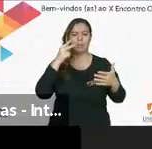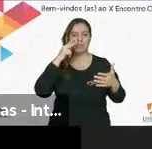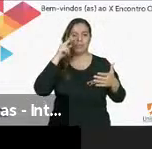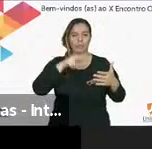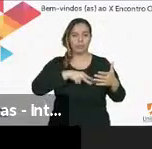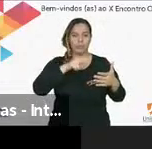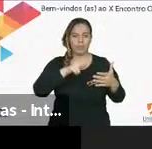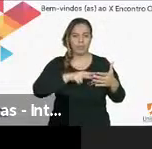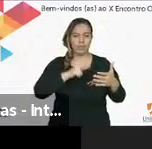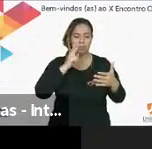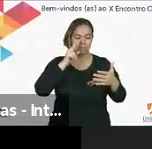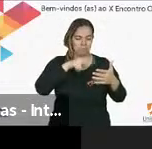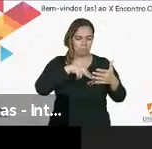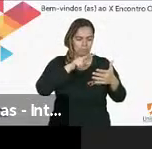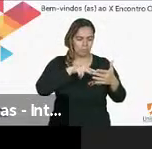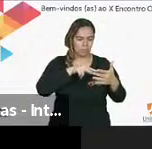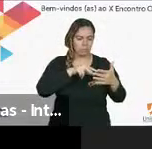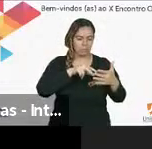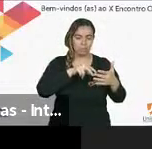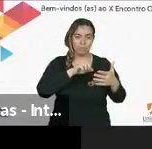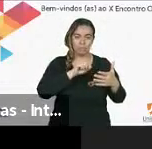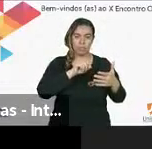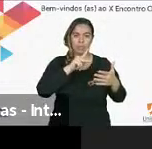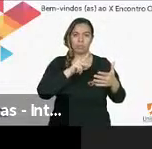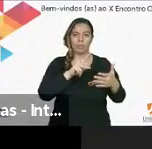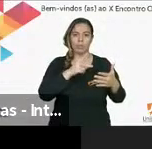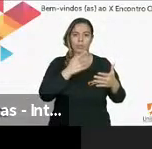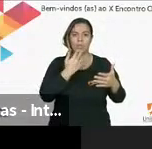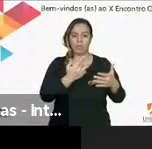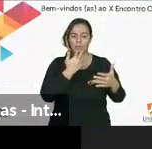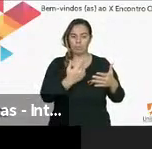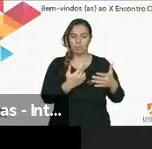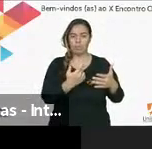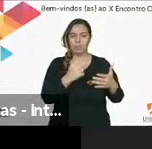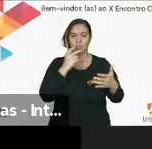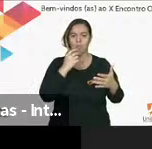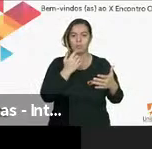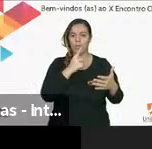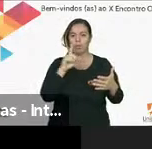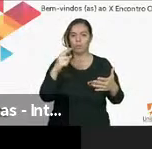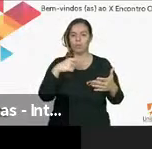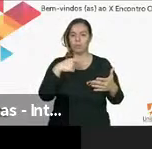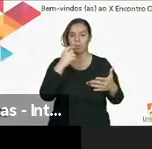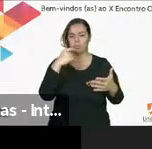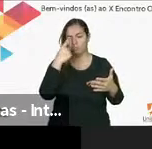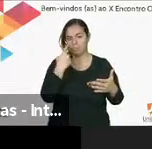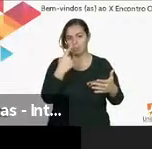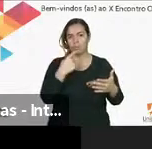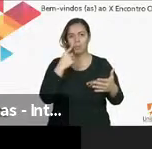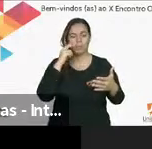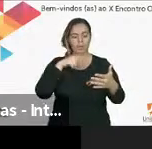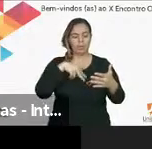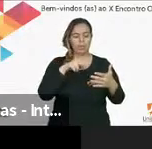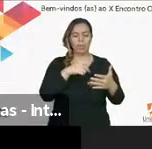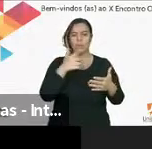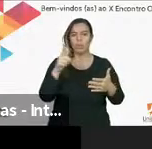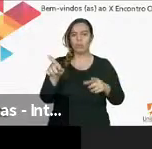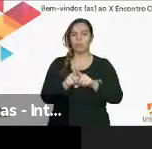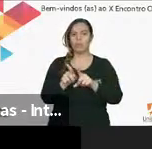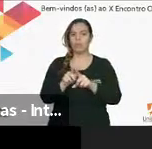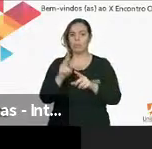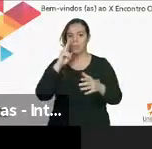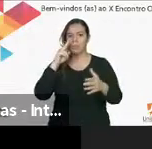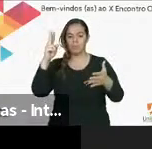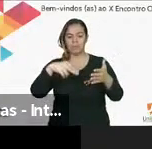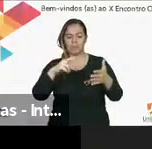Porque si leo hacia abajo, y en castellano leo ego, si leo de izquierda a derecha, puedo leer delirio, que no lo leo si lo